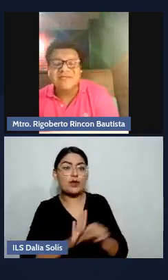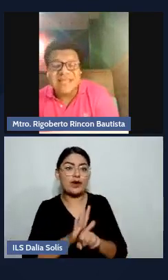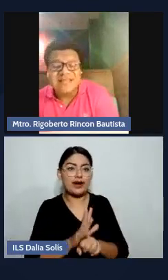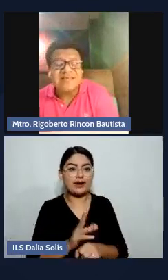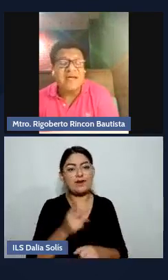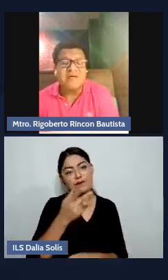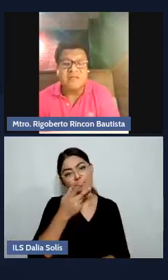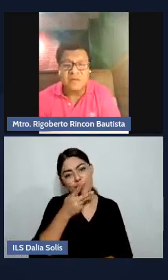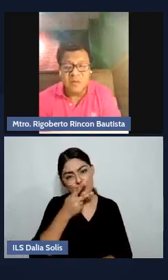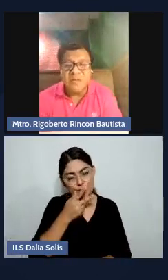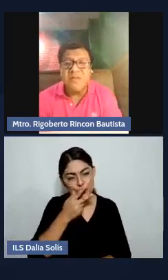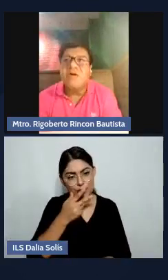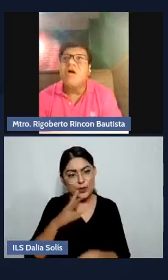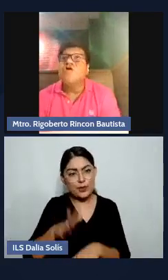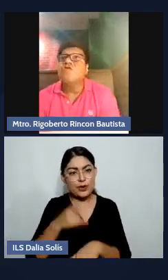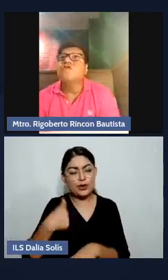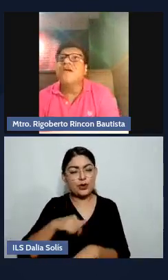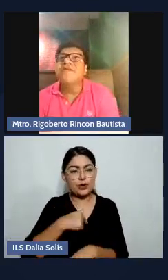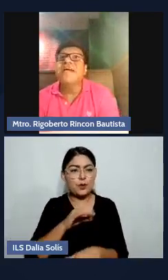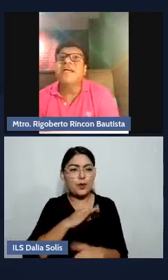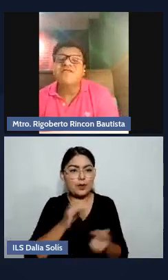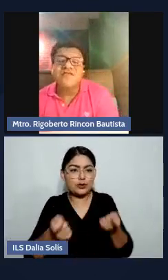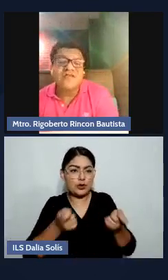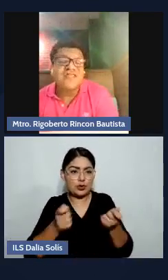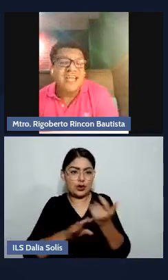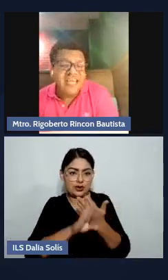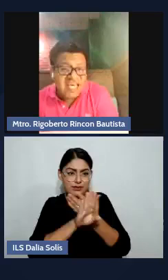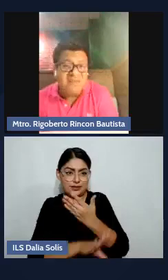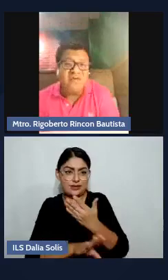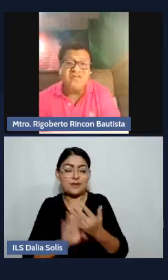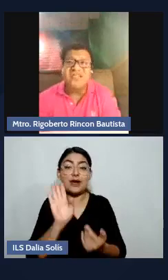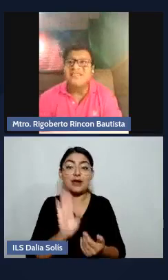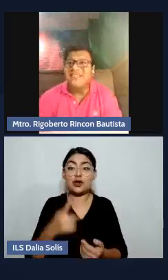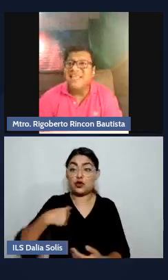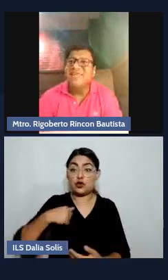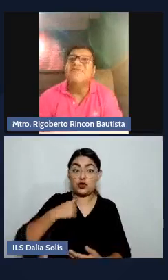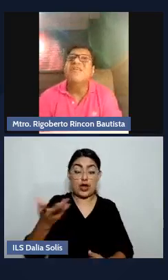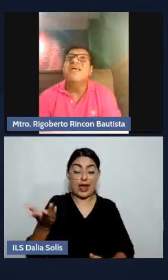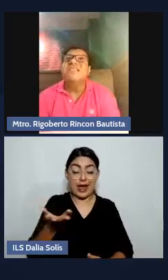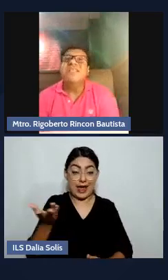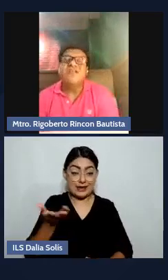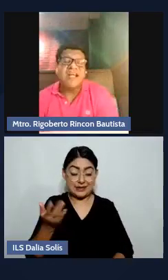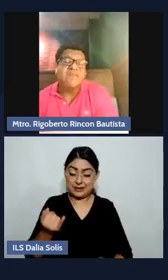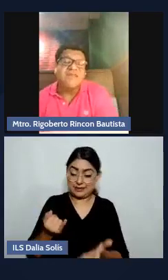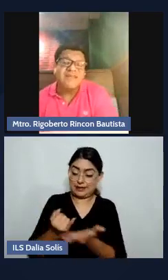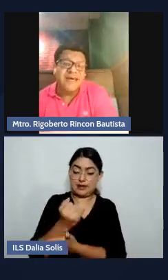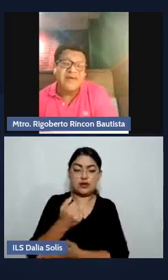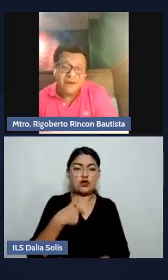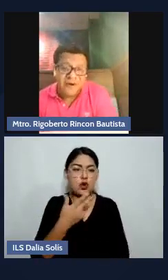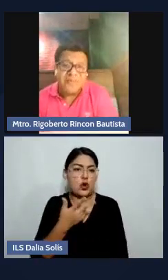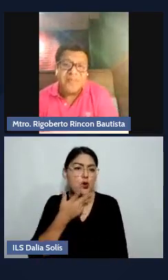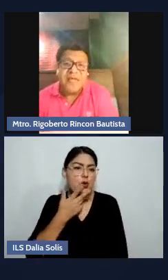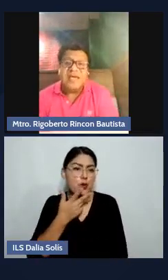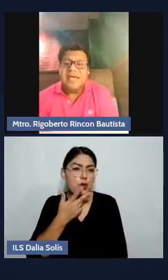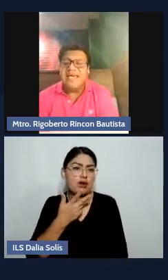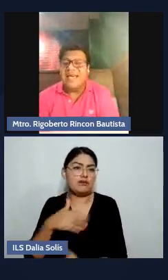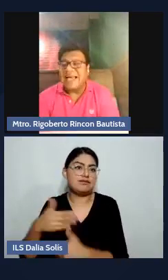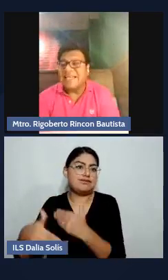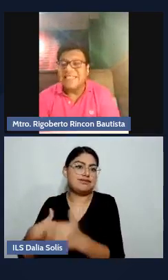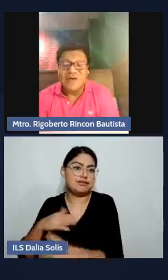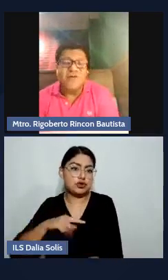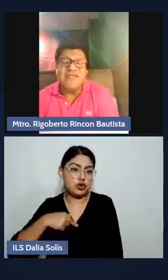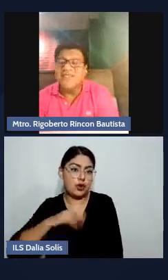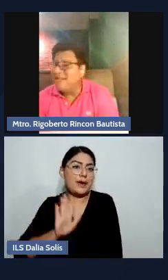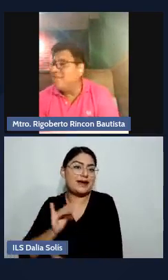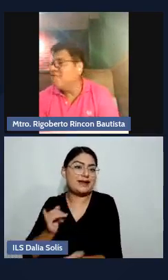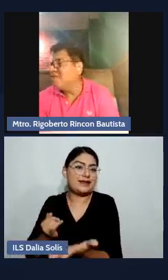nuestro cuerpo, nos habla que nosotros elegimos, decidimos si lo queremos hacer o no. Y que así como decidimos